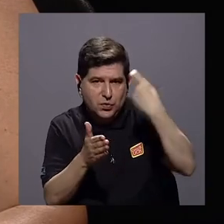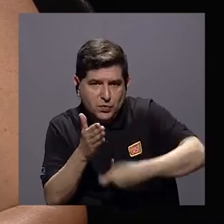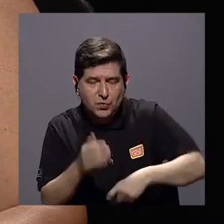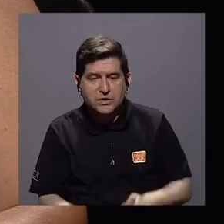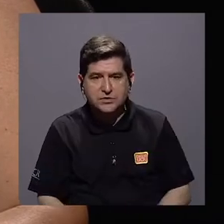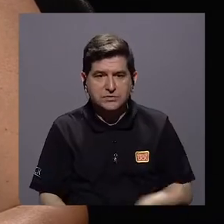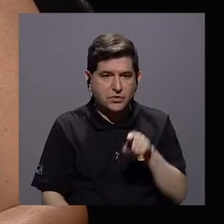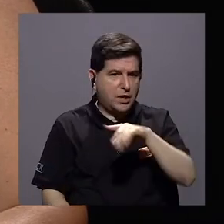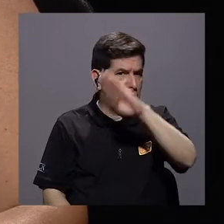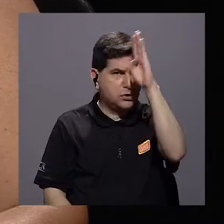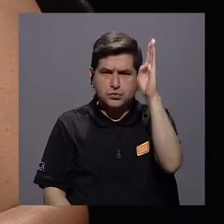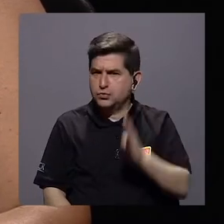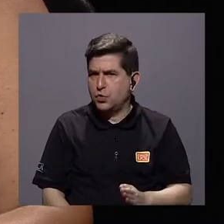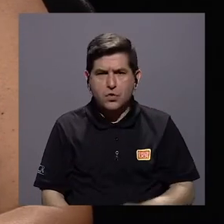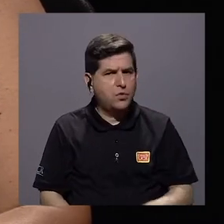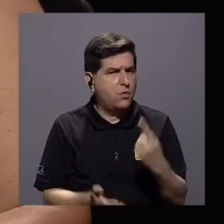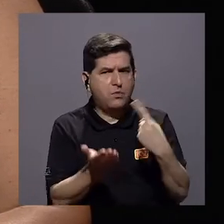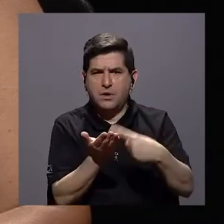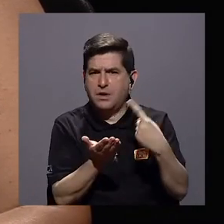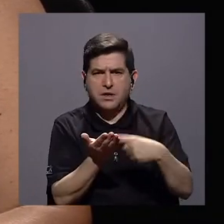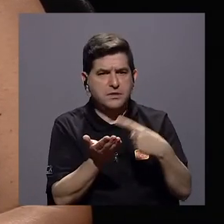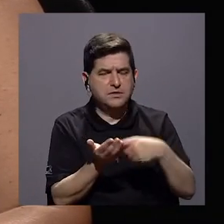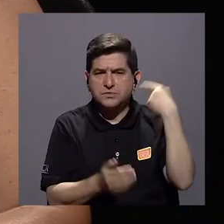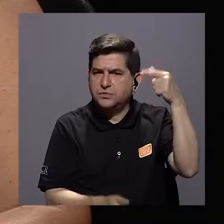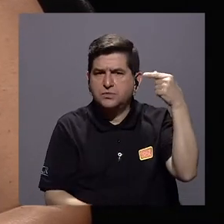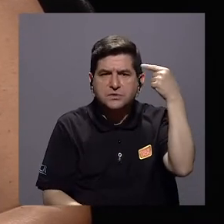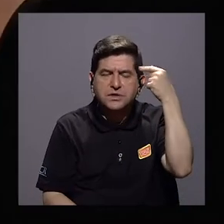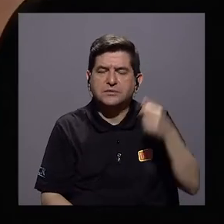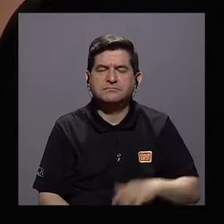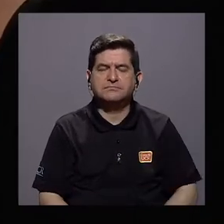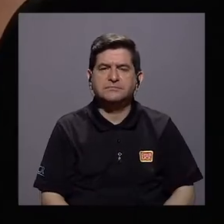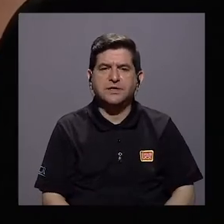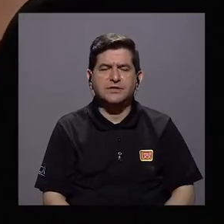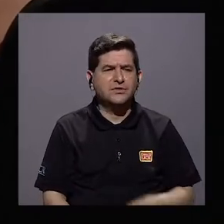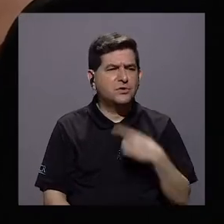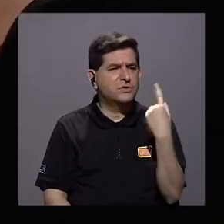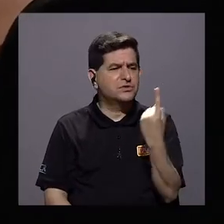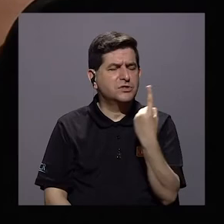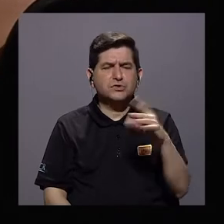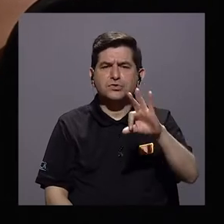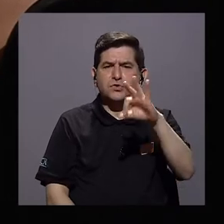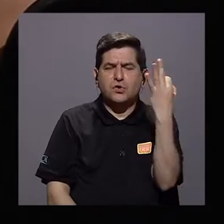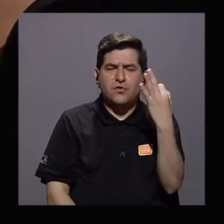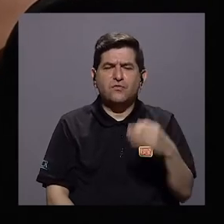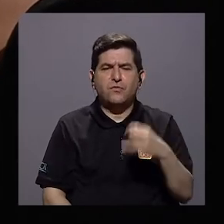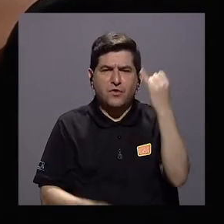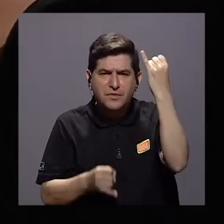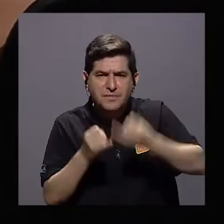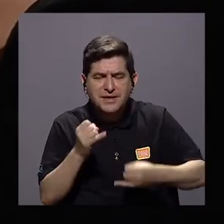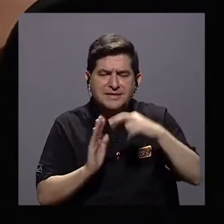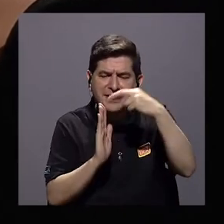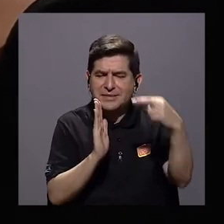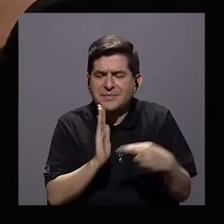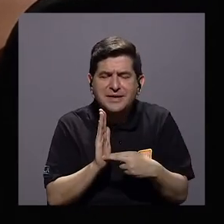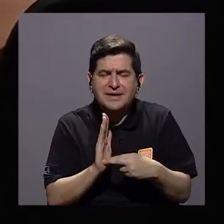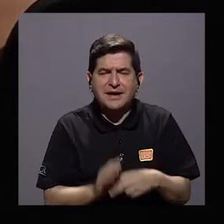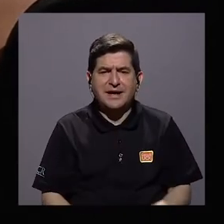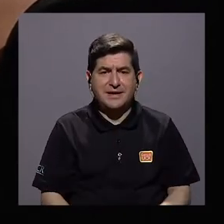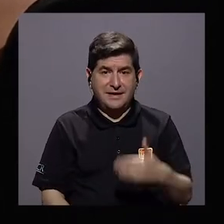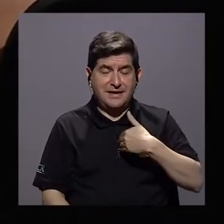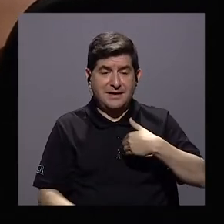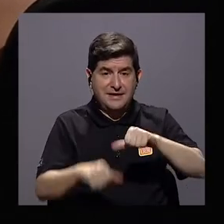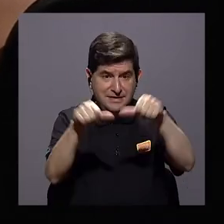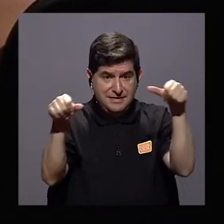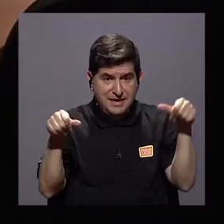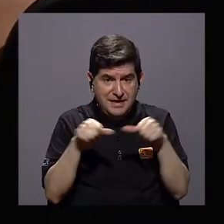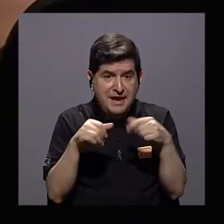arancel. Y eso nunca ha estado en la mesa del gobierno. Entonces, ¿cuál es la única forma de acabar con esa regulación que